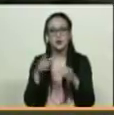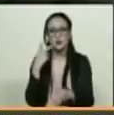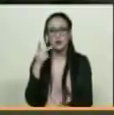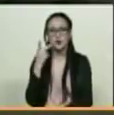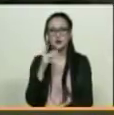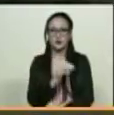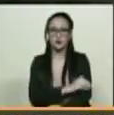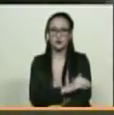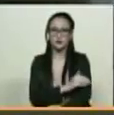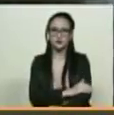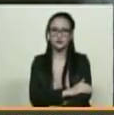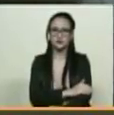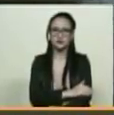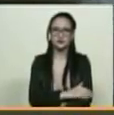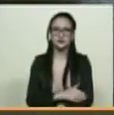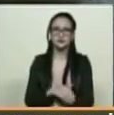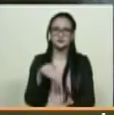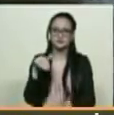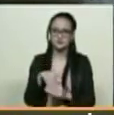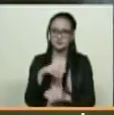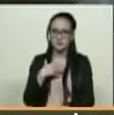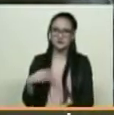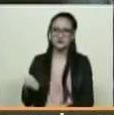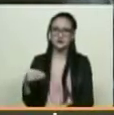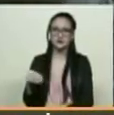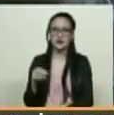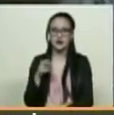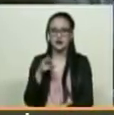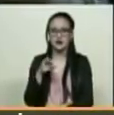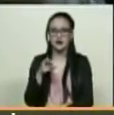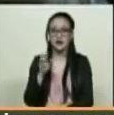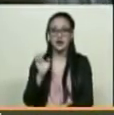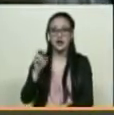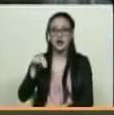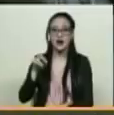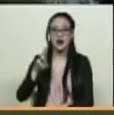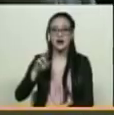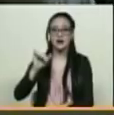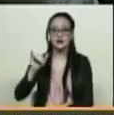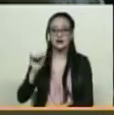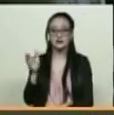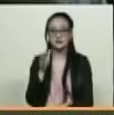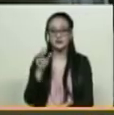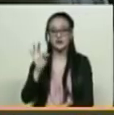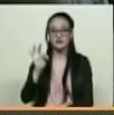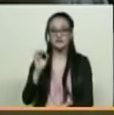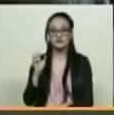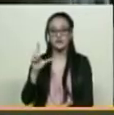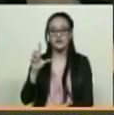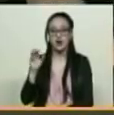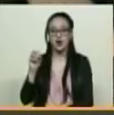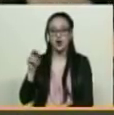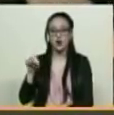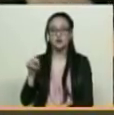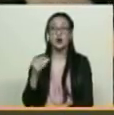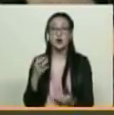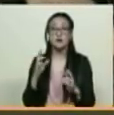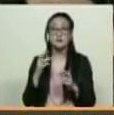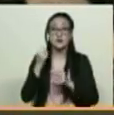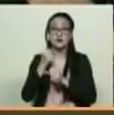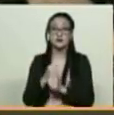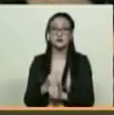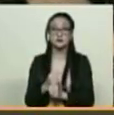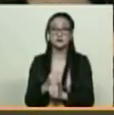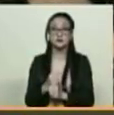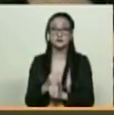el cual es presidido por el también candidato presidencial Henry Falcón Fuente. Nosotros seguimos a la espera de la llegada de los rectores